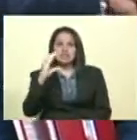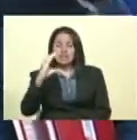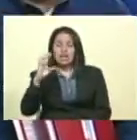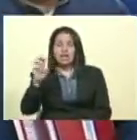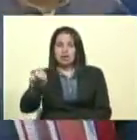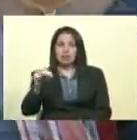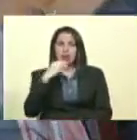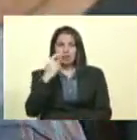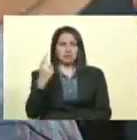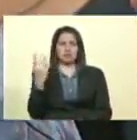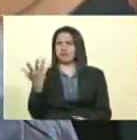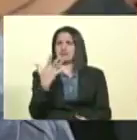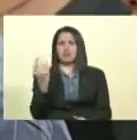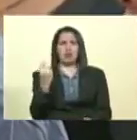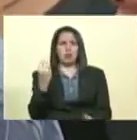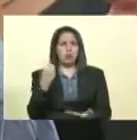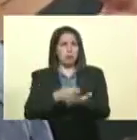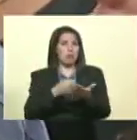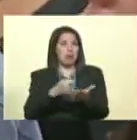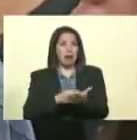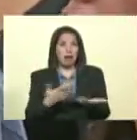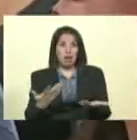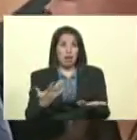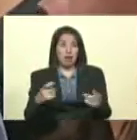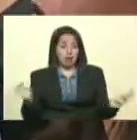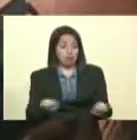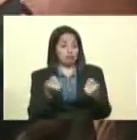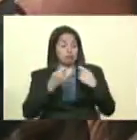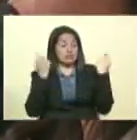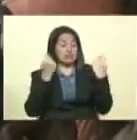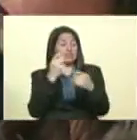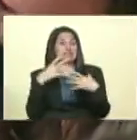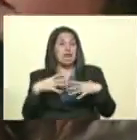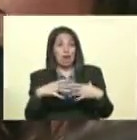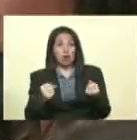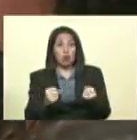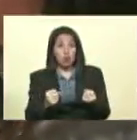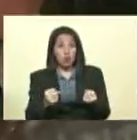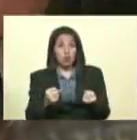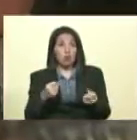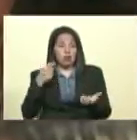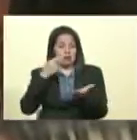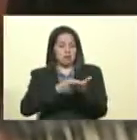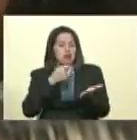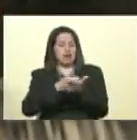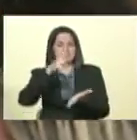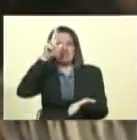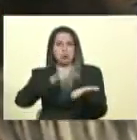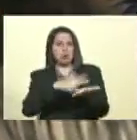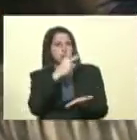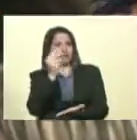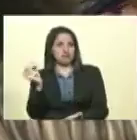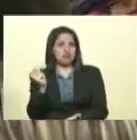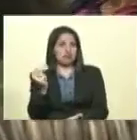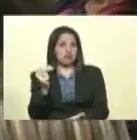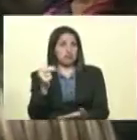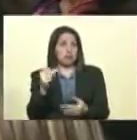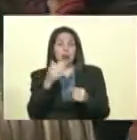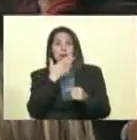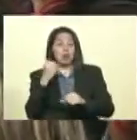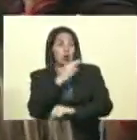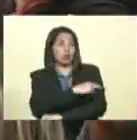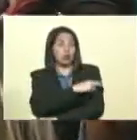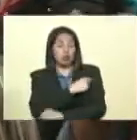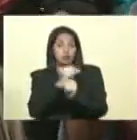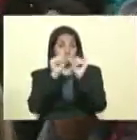en contra. Nosotros estamos a favor es de potenciar el Sistema Único Nacional de Salud y que este sistema de salud sirva a toda la